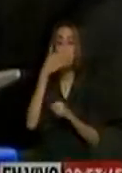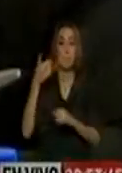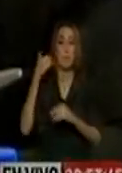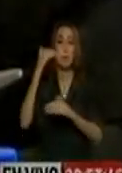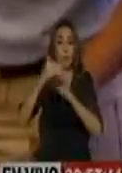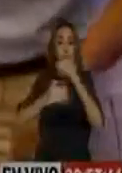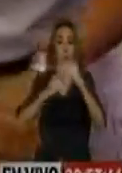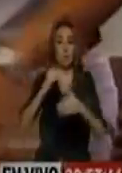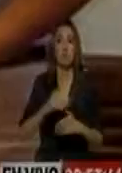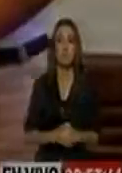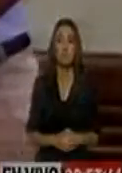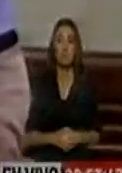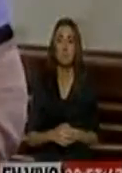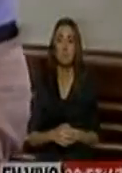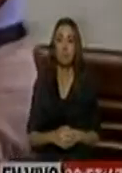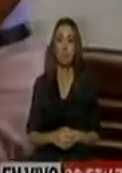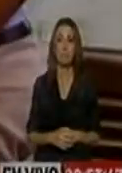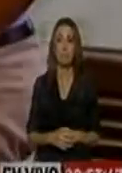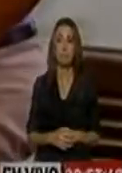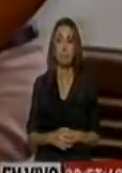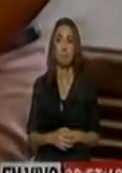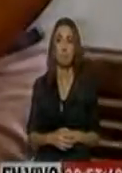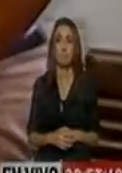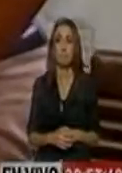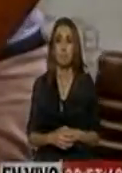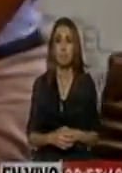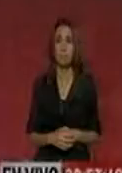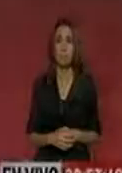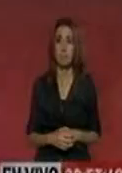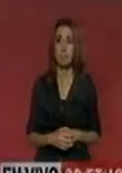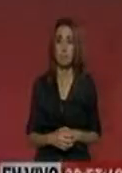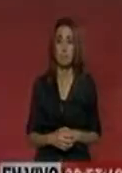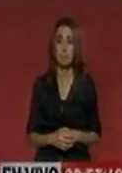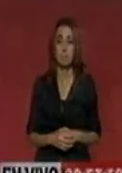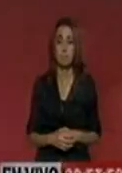interno rotativo. En Guayaquil, Guadalupe Ayoví, Telediario. Y la administración.